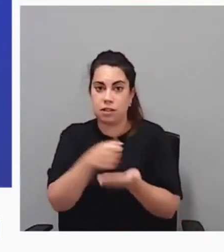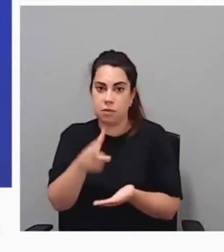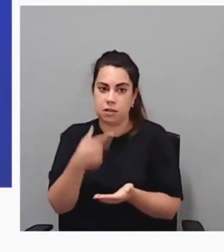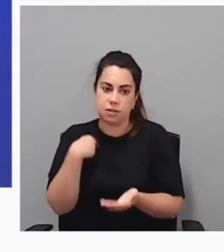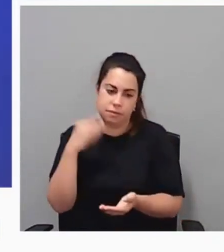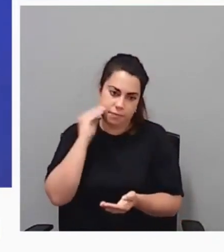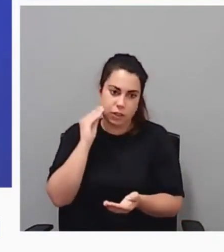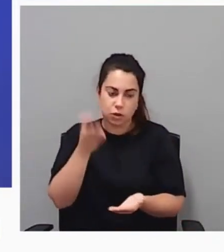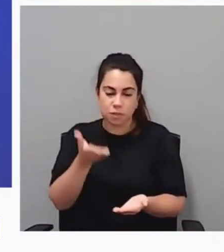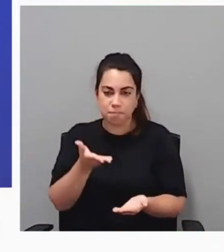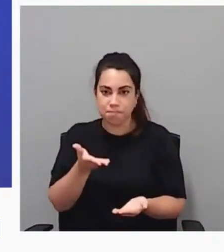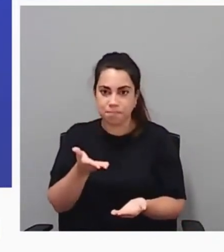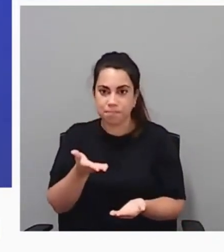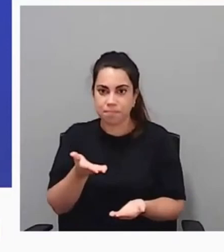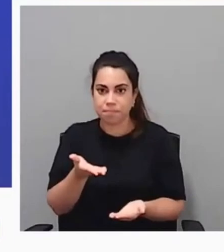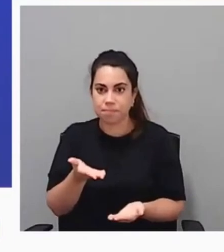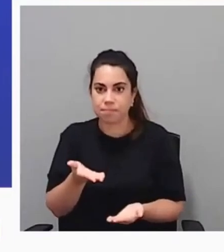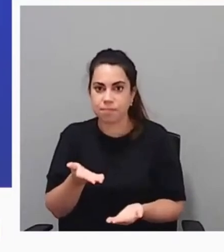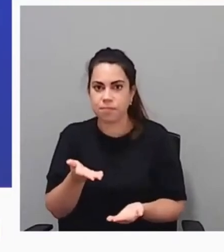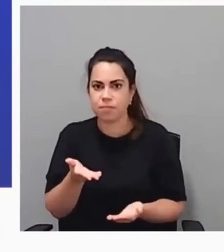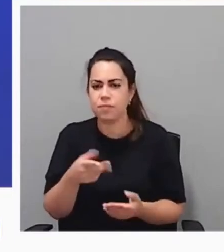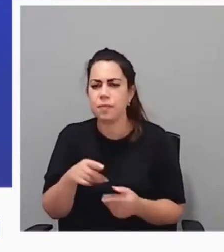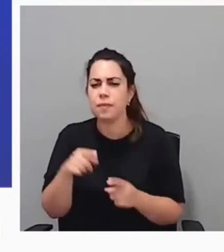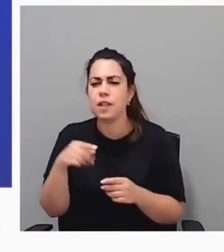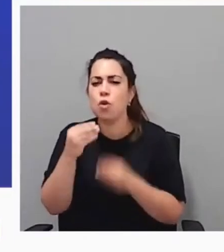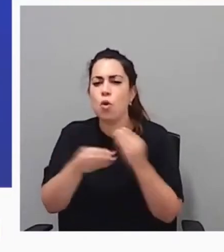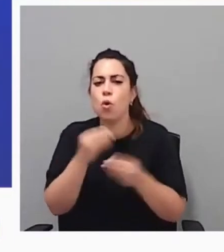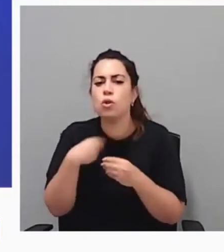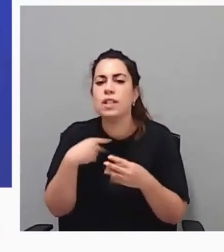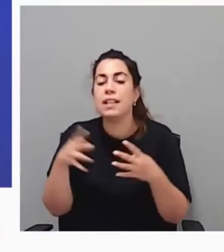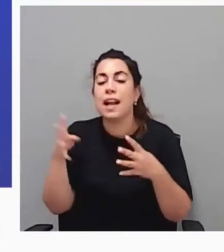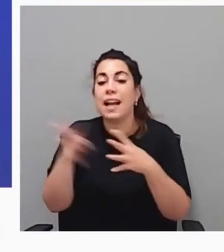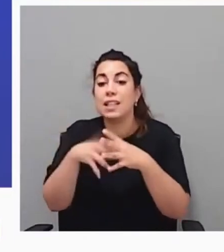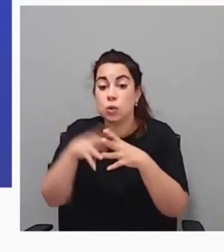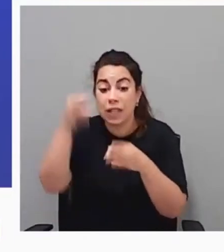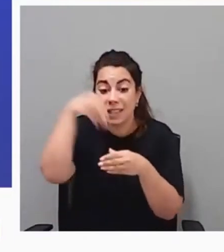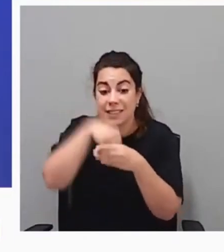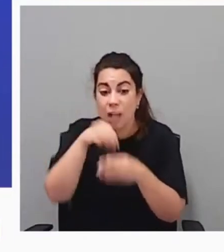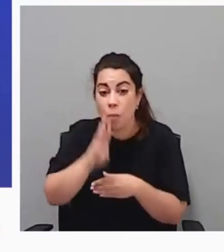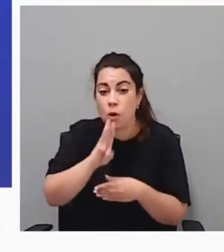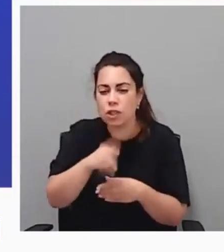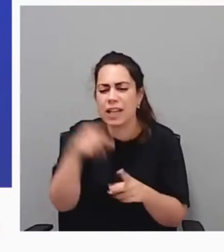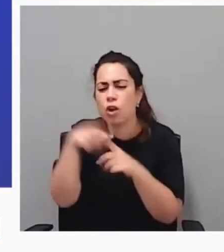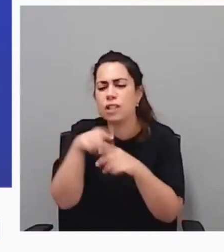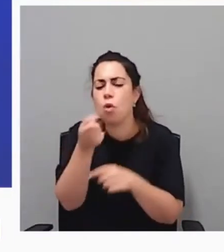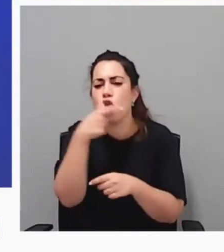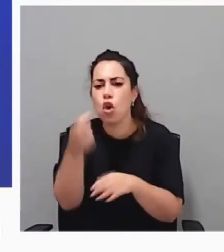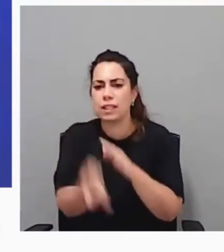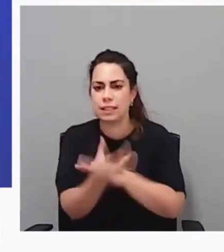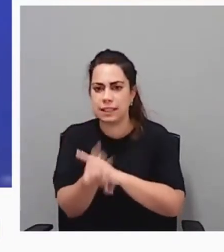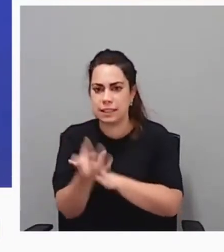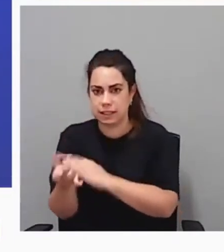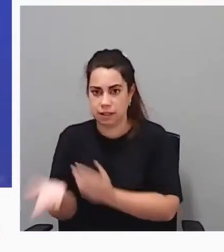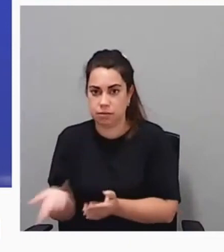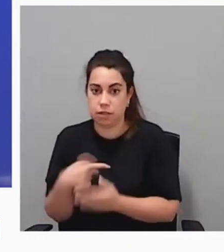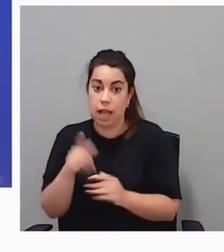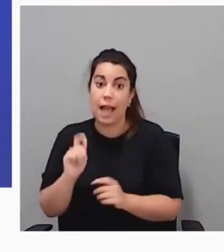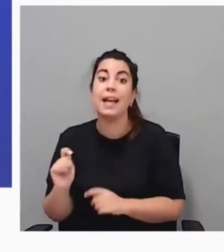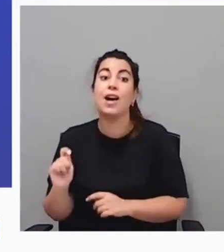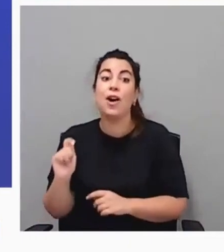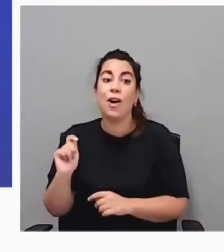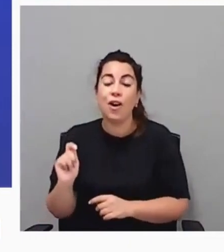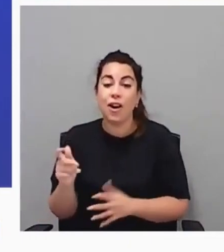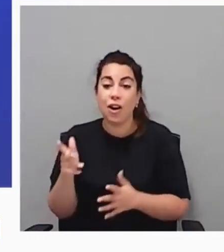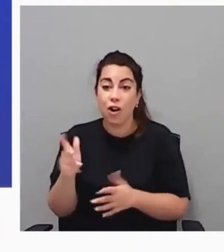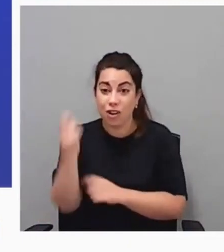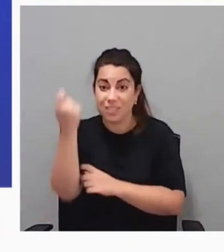controvertido, usan las estructuras de las proteínas para diseñar drogas. Hay con éxito relativo. Y es la